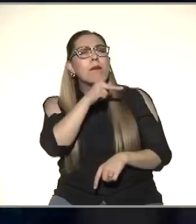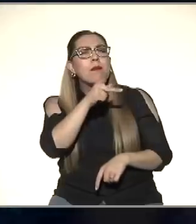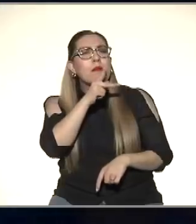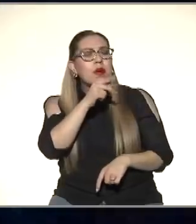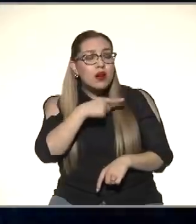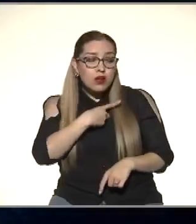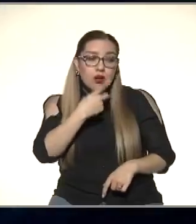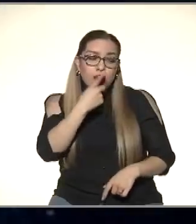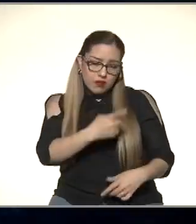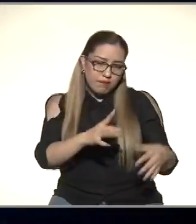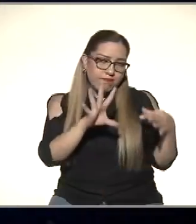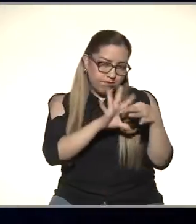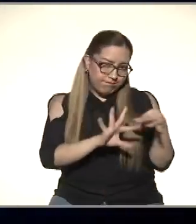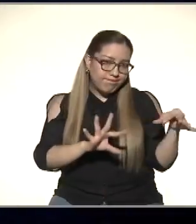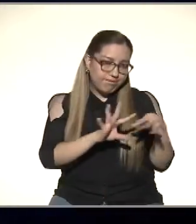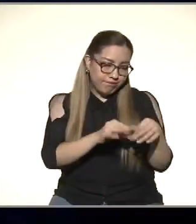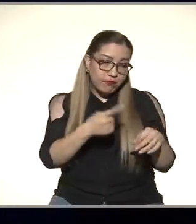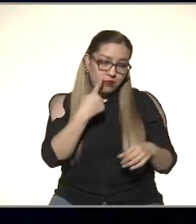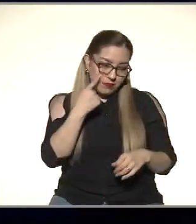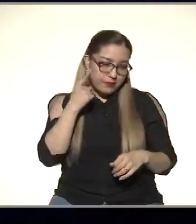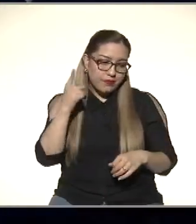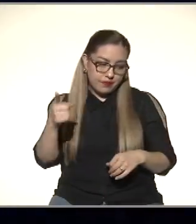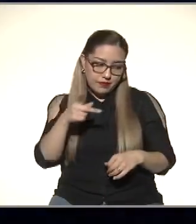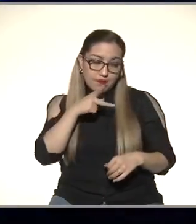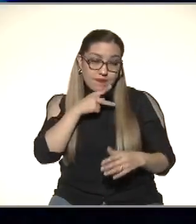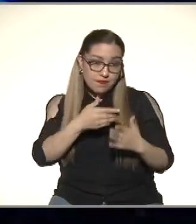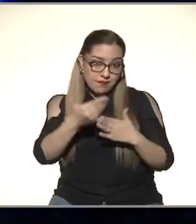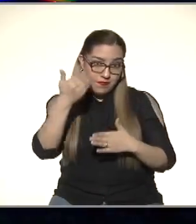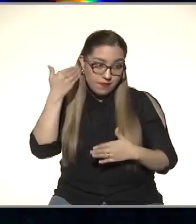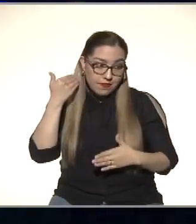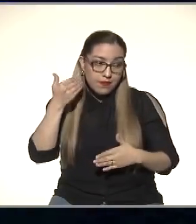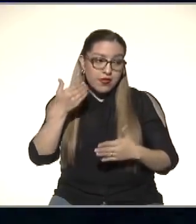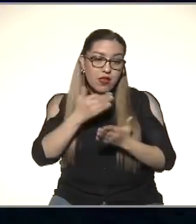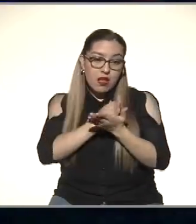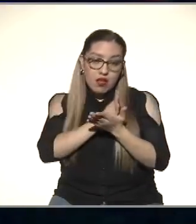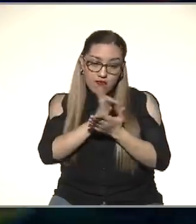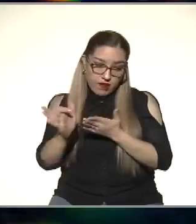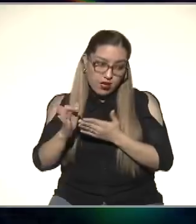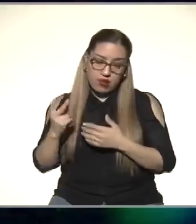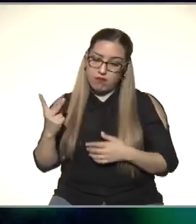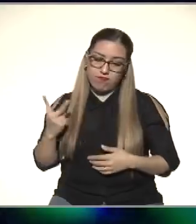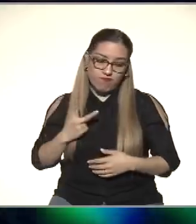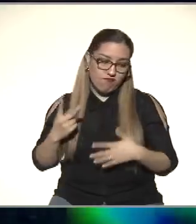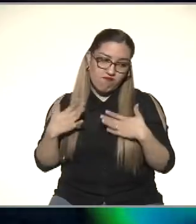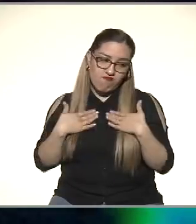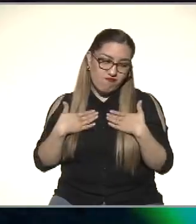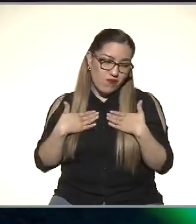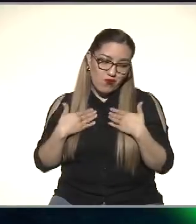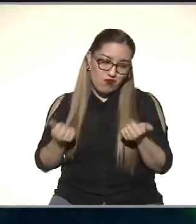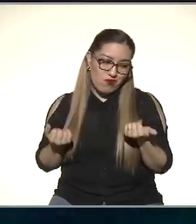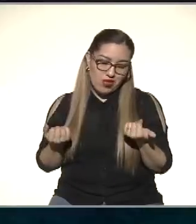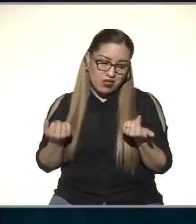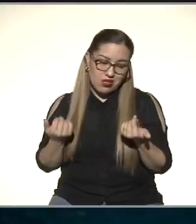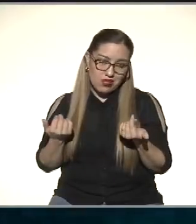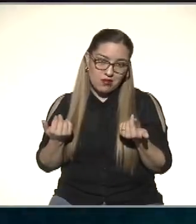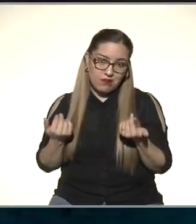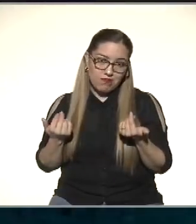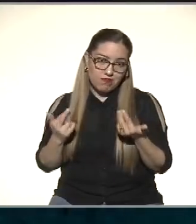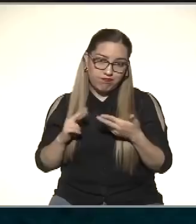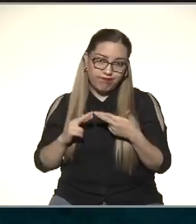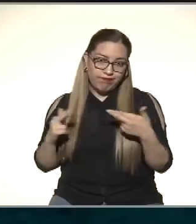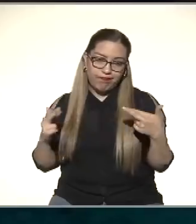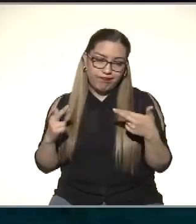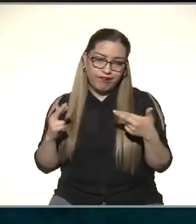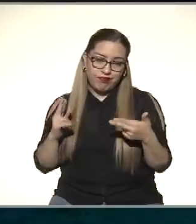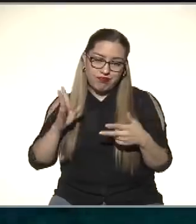fue infiel, que pues no nos entendimos también, que cada quien